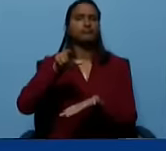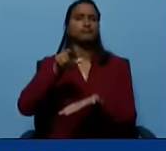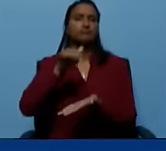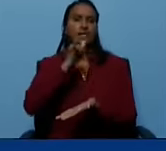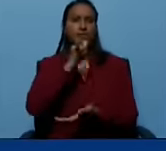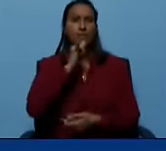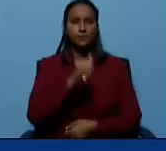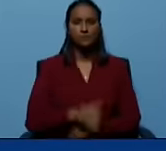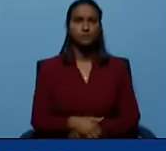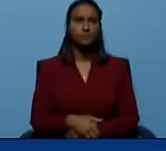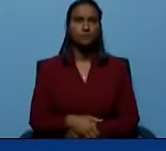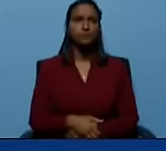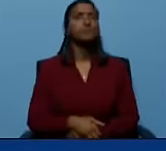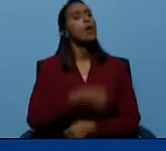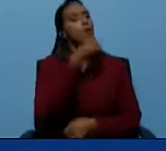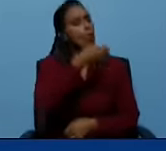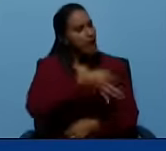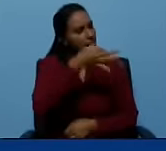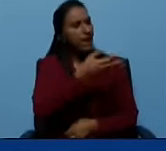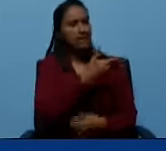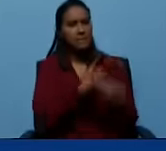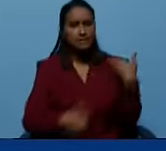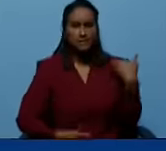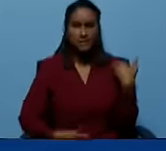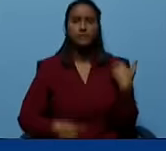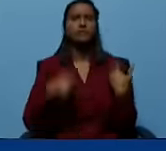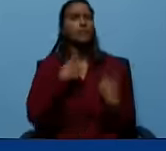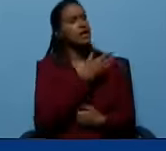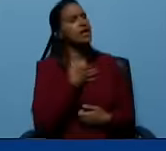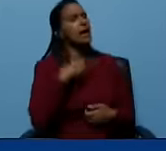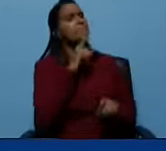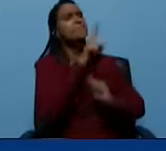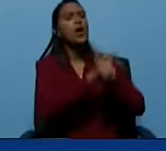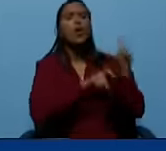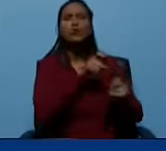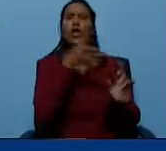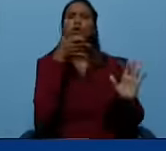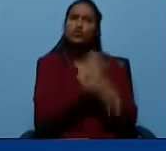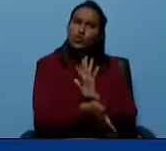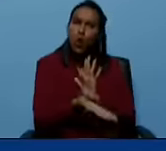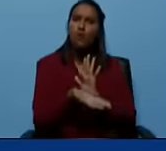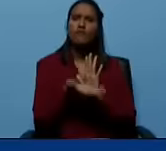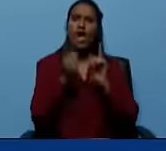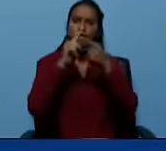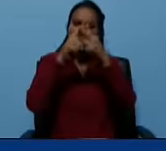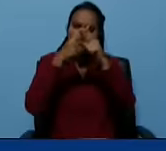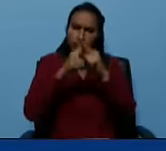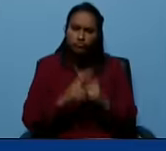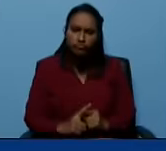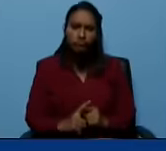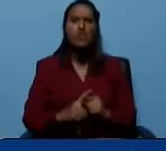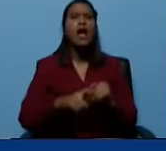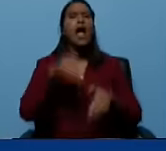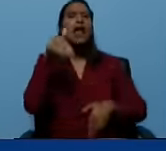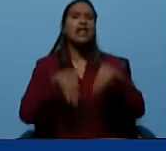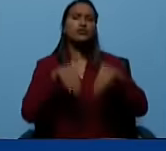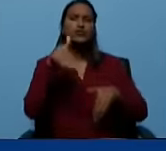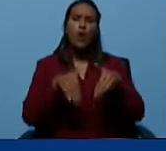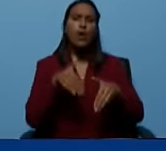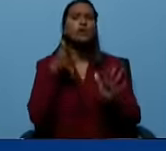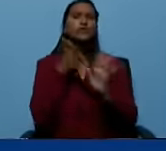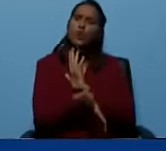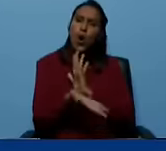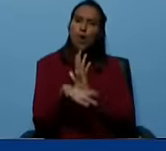Presidente, buenas tardes. Quería preguntarle, a propósito del resultado de esta elección, que habla en un primer balance